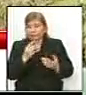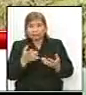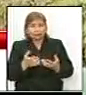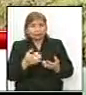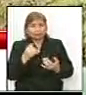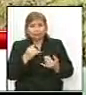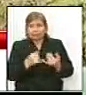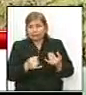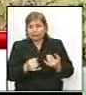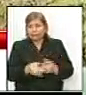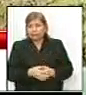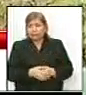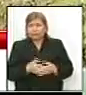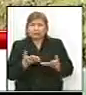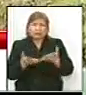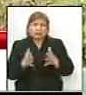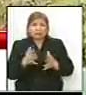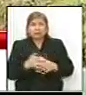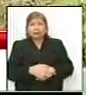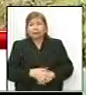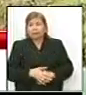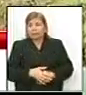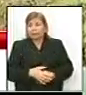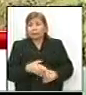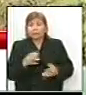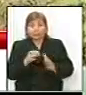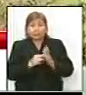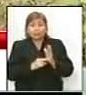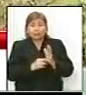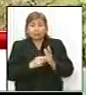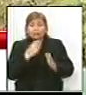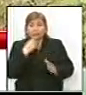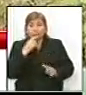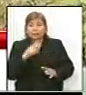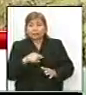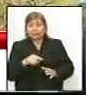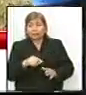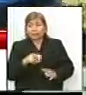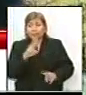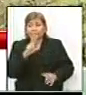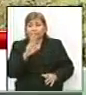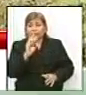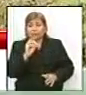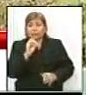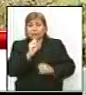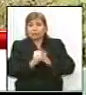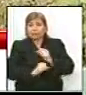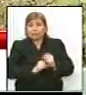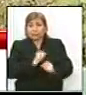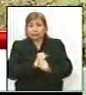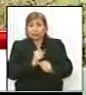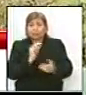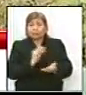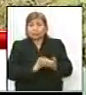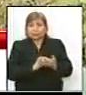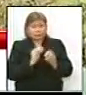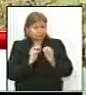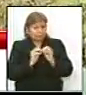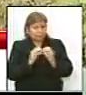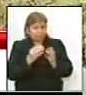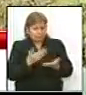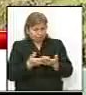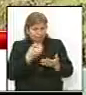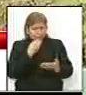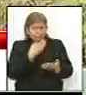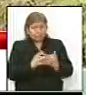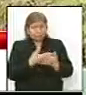solución a medias, porque ese proyecto está para 20 años más. Ellos quieren solucionarlo, ya normal, lo vamos